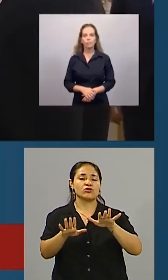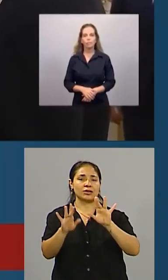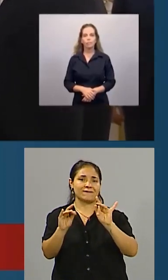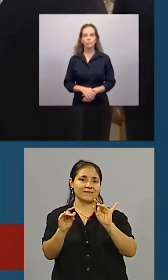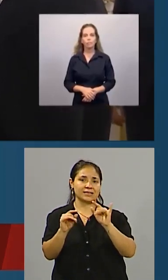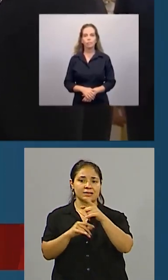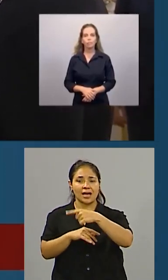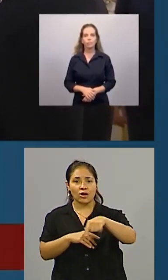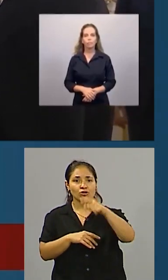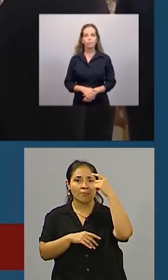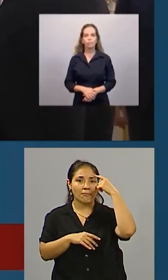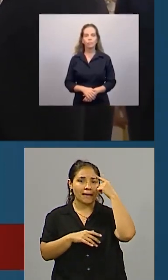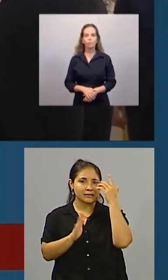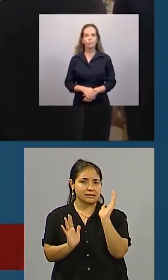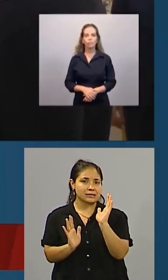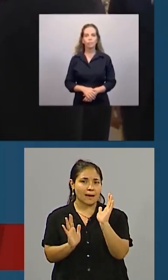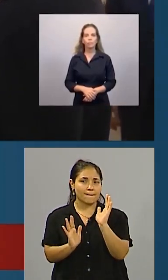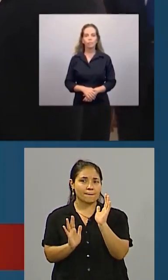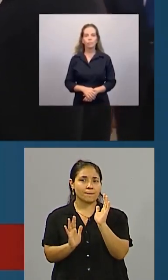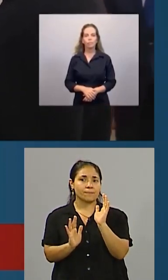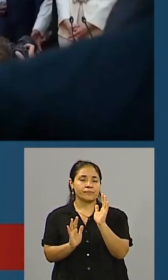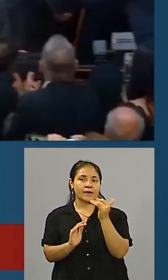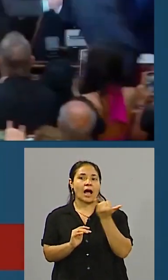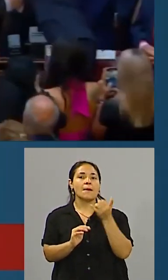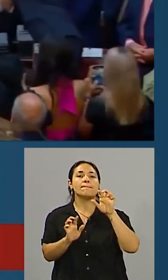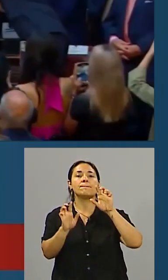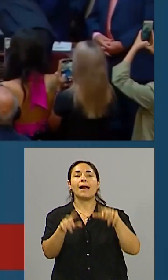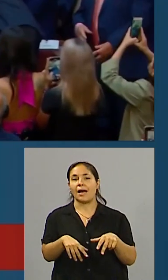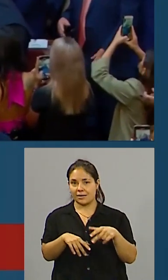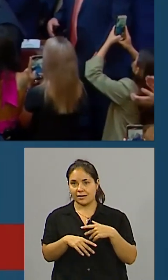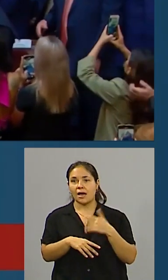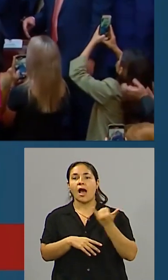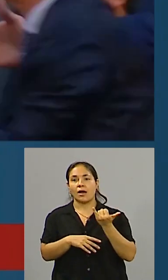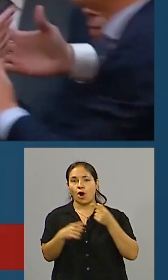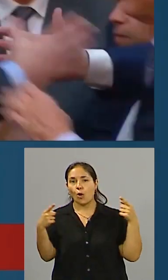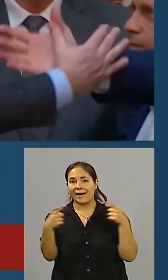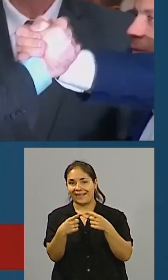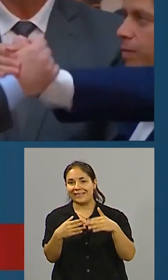bueno, ellos tienen, digamos, un plan que aplicar con consecuencias, pero